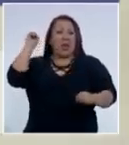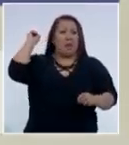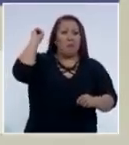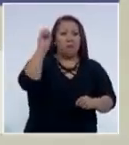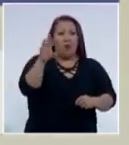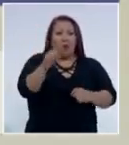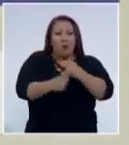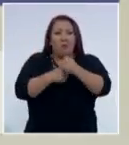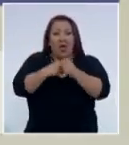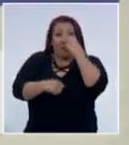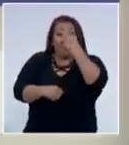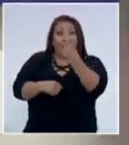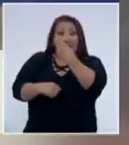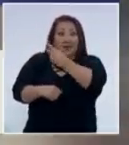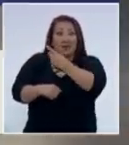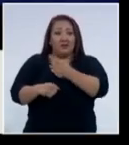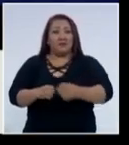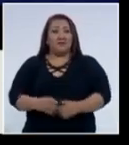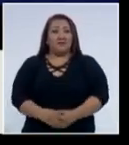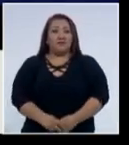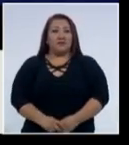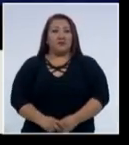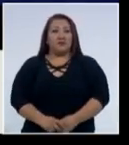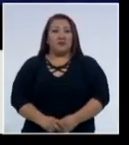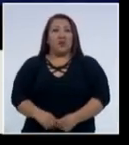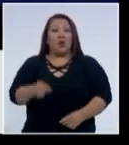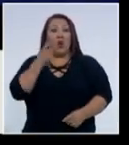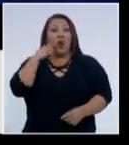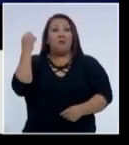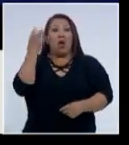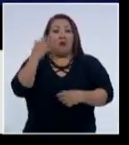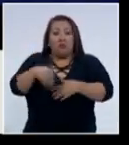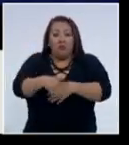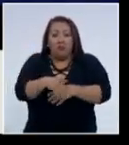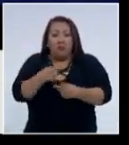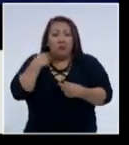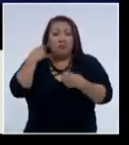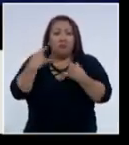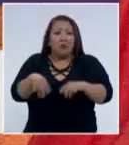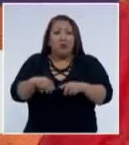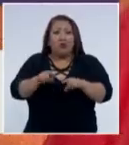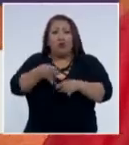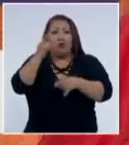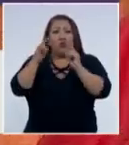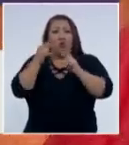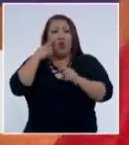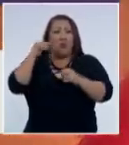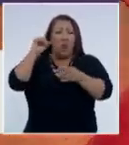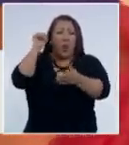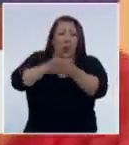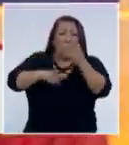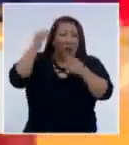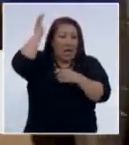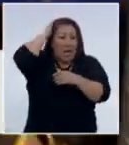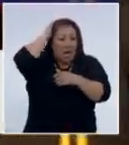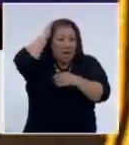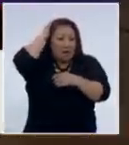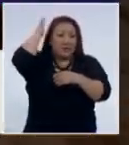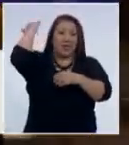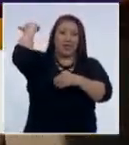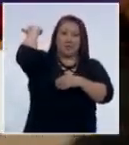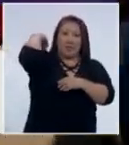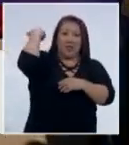de serenos se retiraban. Un ambulante terminó con su puesto roto. Un hombre con moretones en el rostro, cabeza y